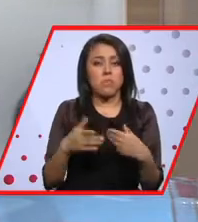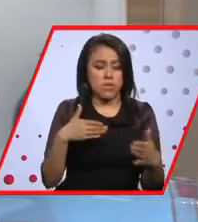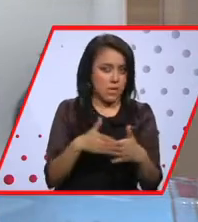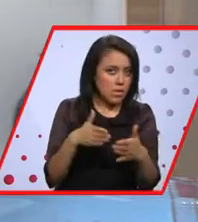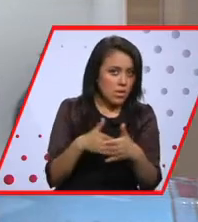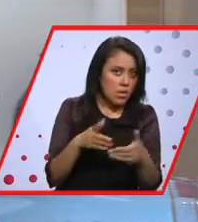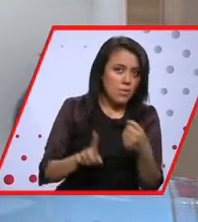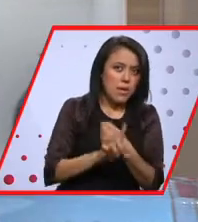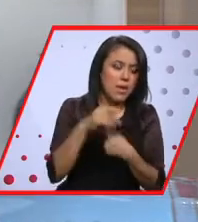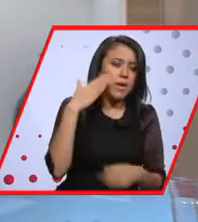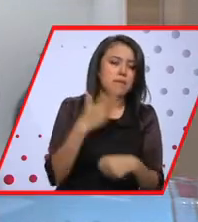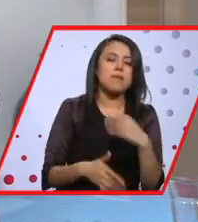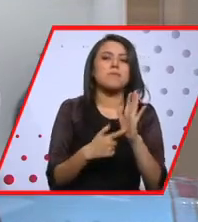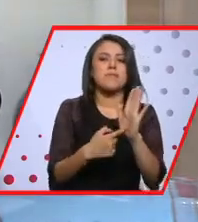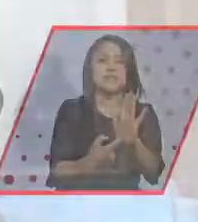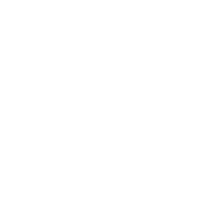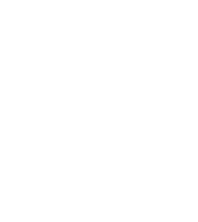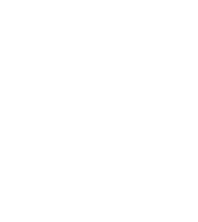vamos.